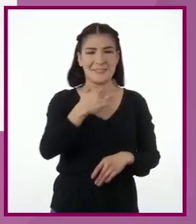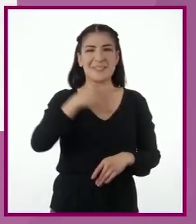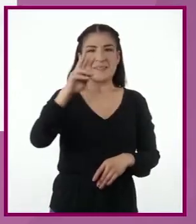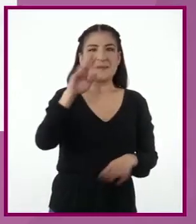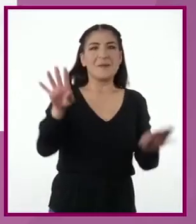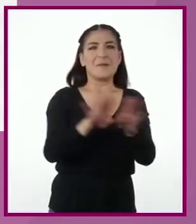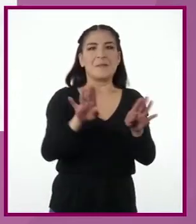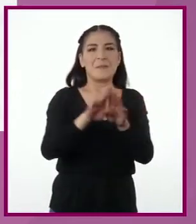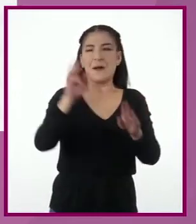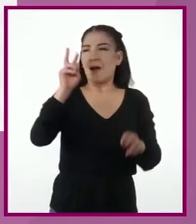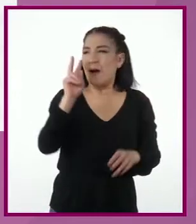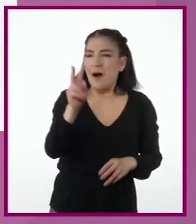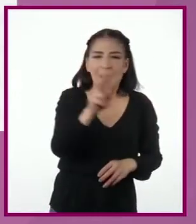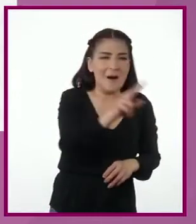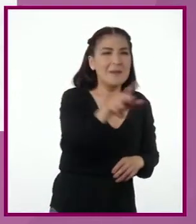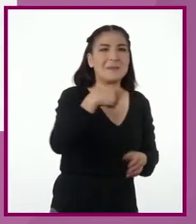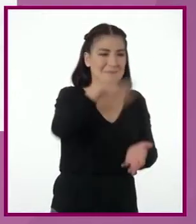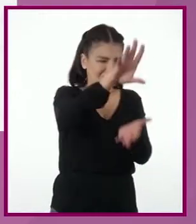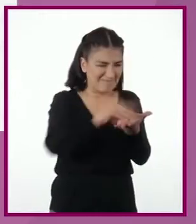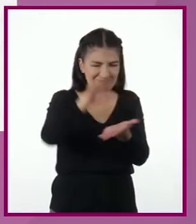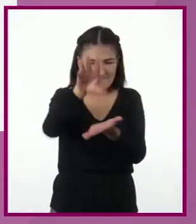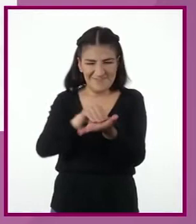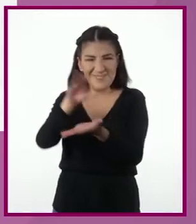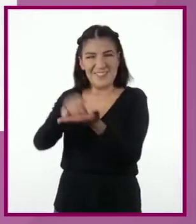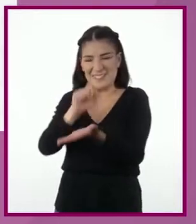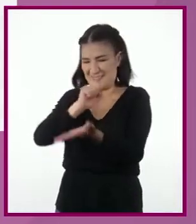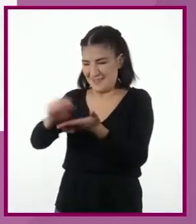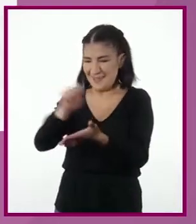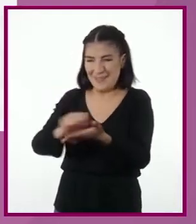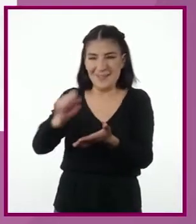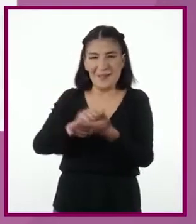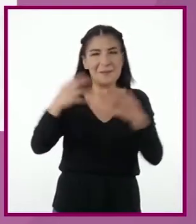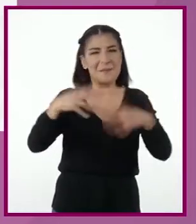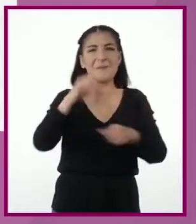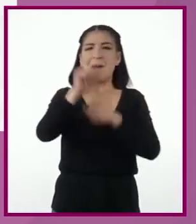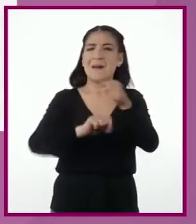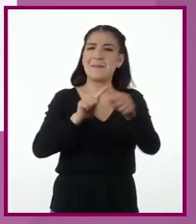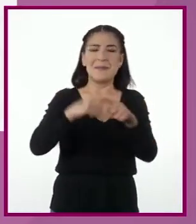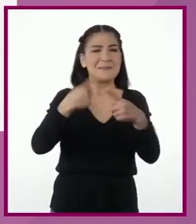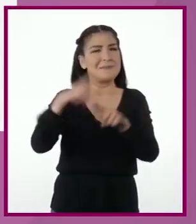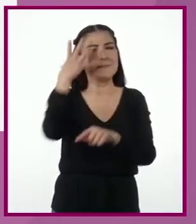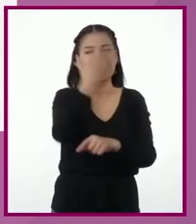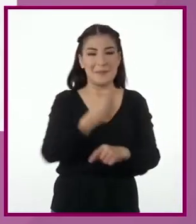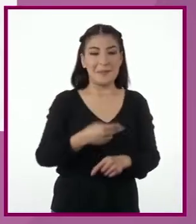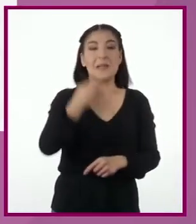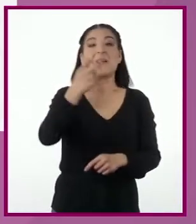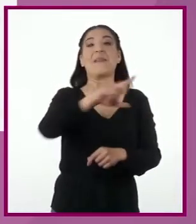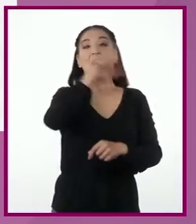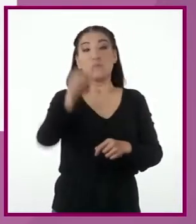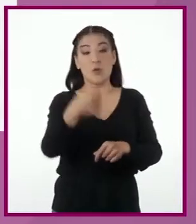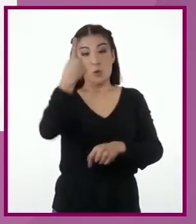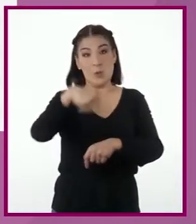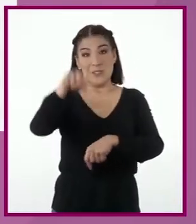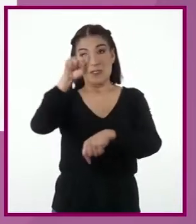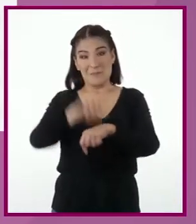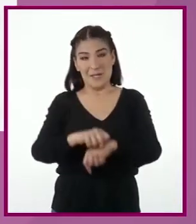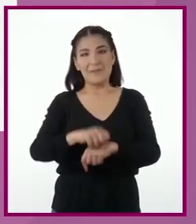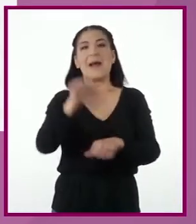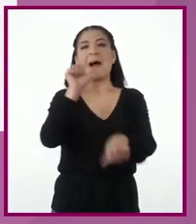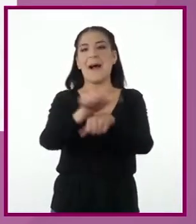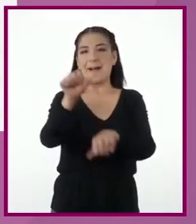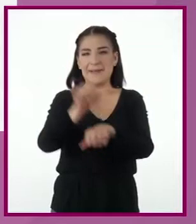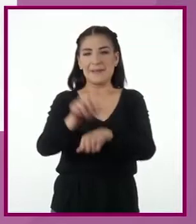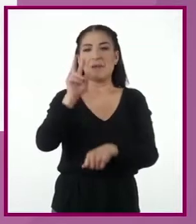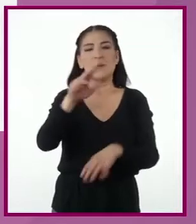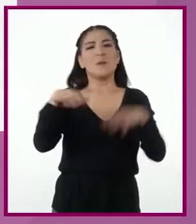lo que observaba. Tomé mis primeras muestras. Unos meses más tarde llegamos a las costas de Argentina, en Punta Alta, en donde